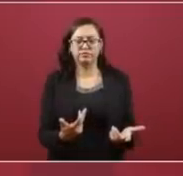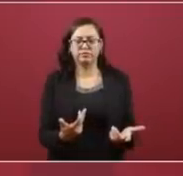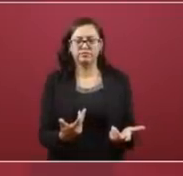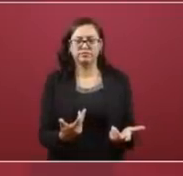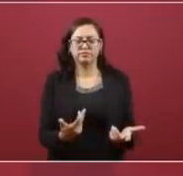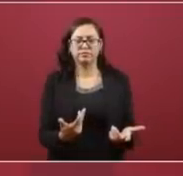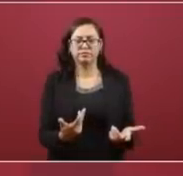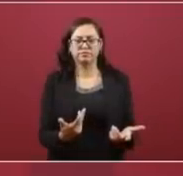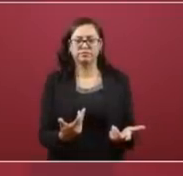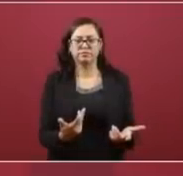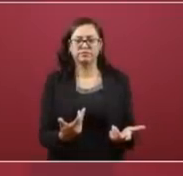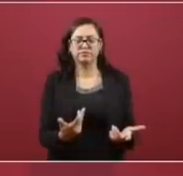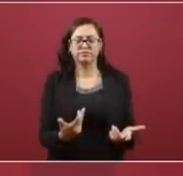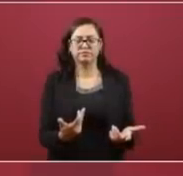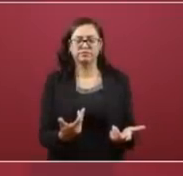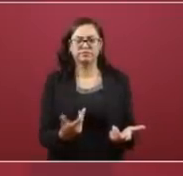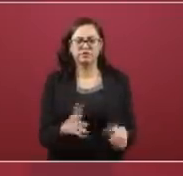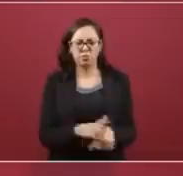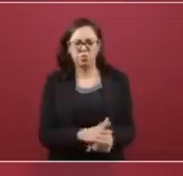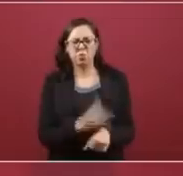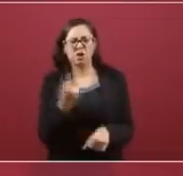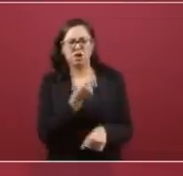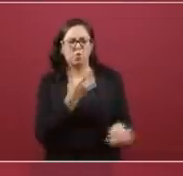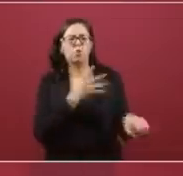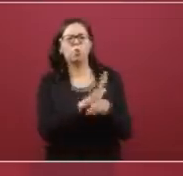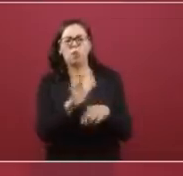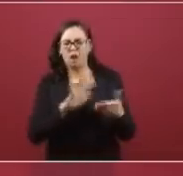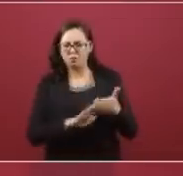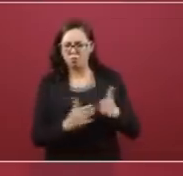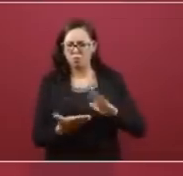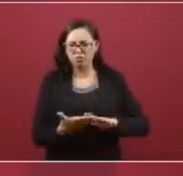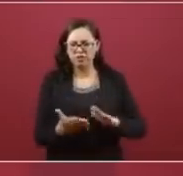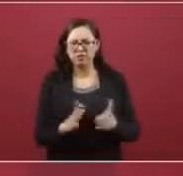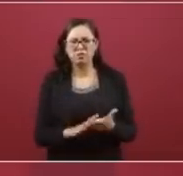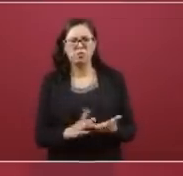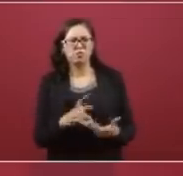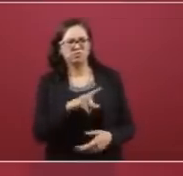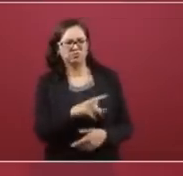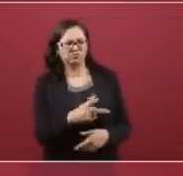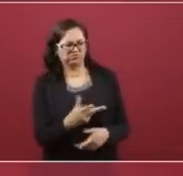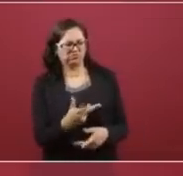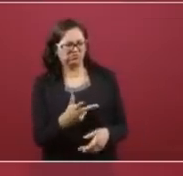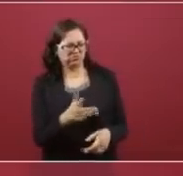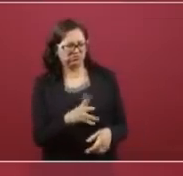con qué fundamento, por qué causa